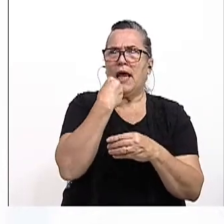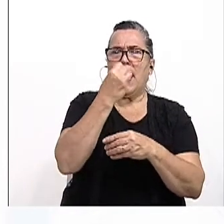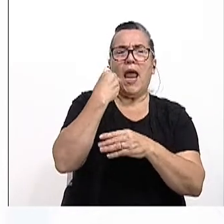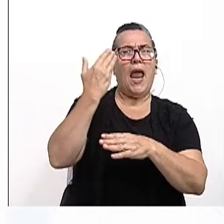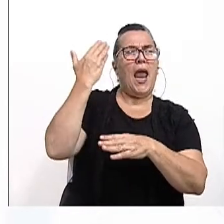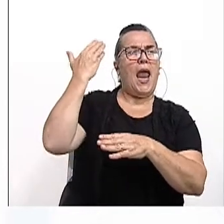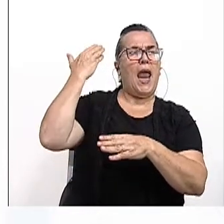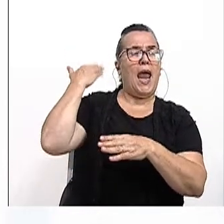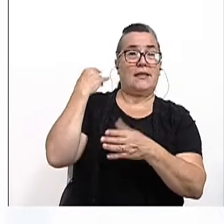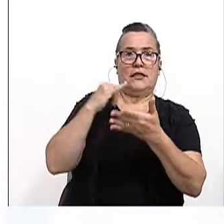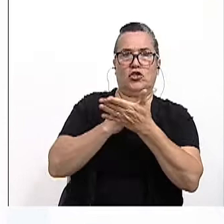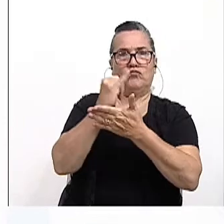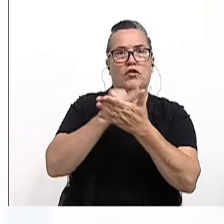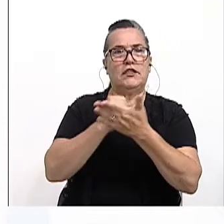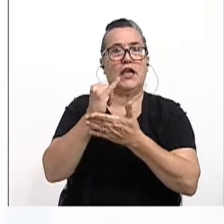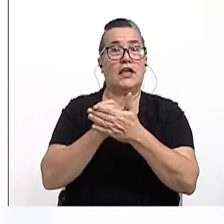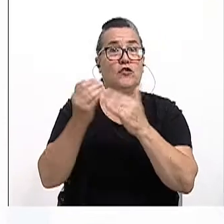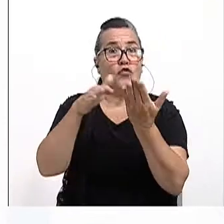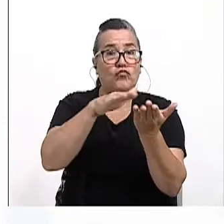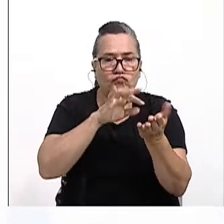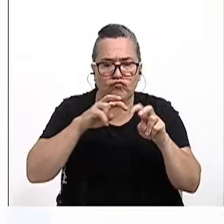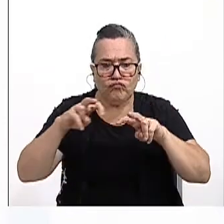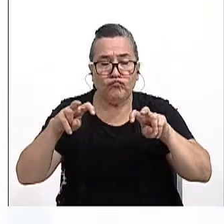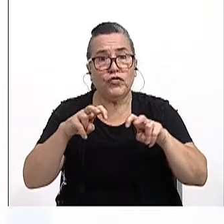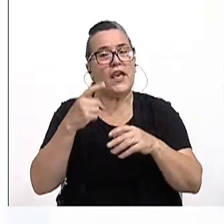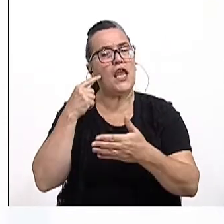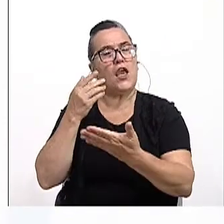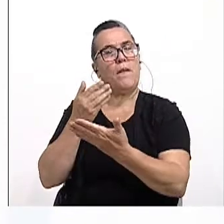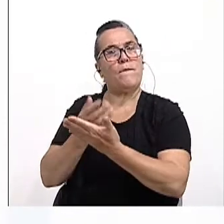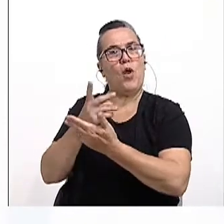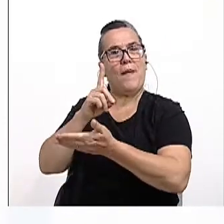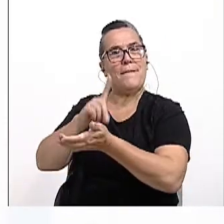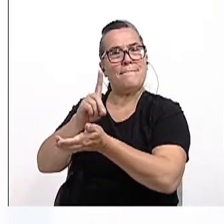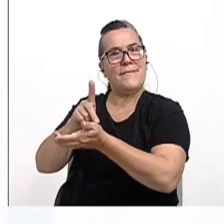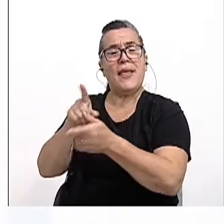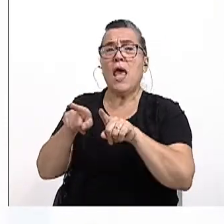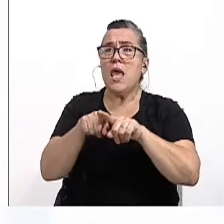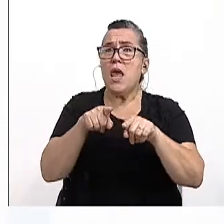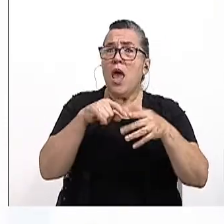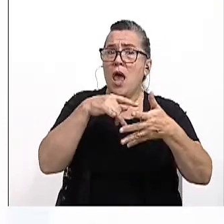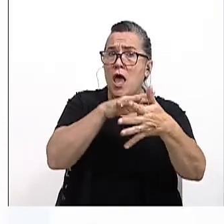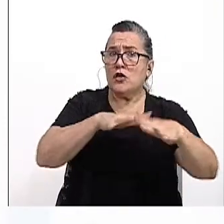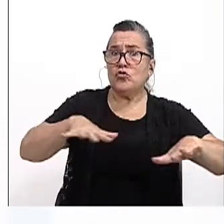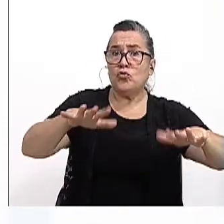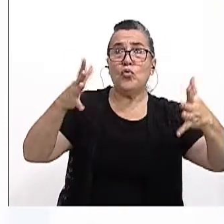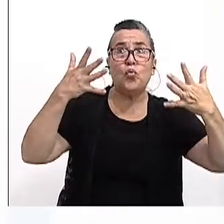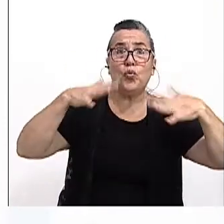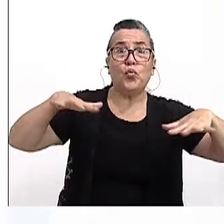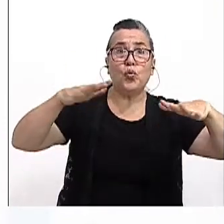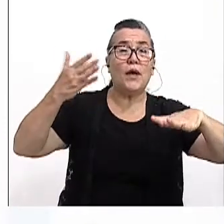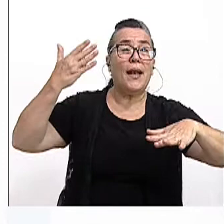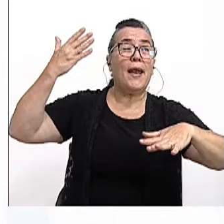las investigaciones forenses, la realización de pruebas médicas o el estudio del clima del pasado.